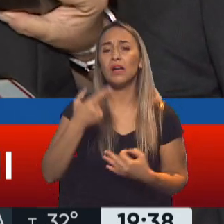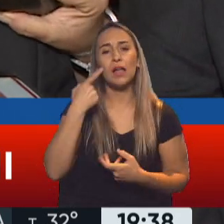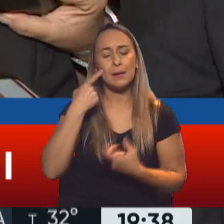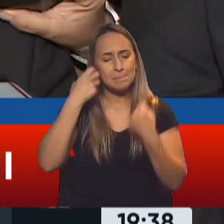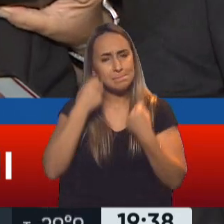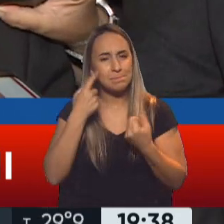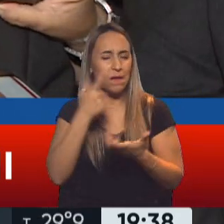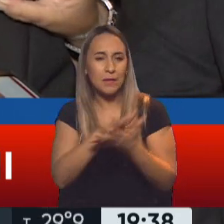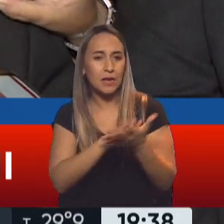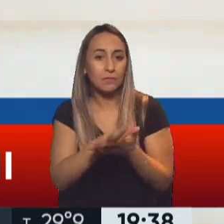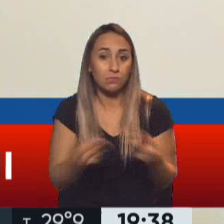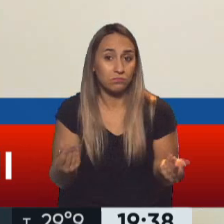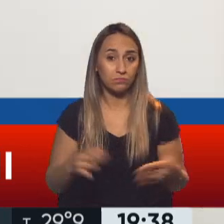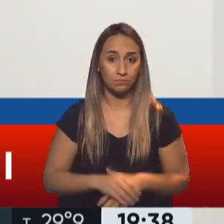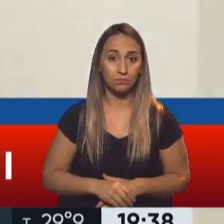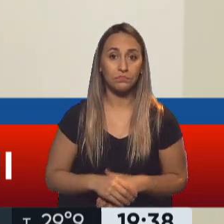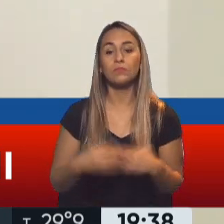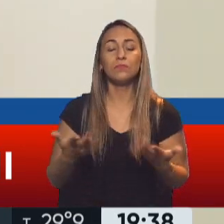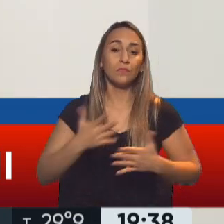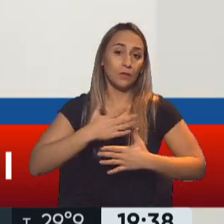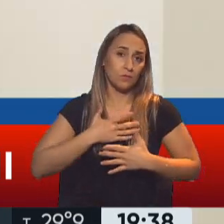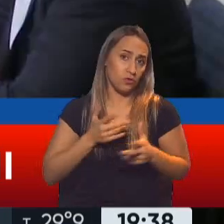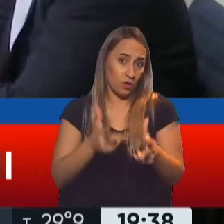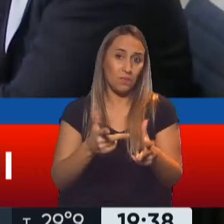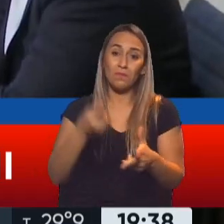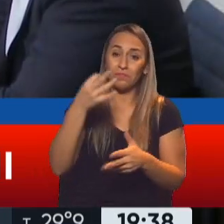Argentina. Por eso digo, una deuda totalmente